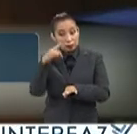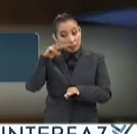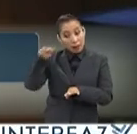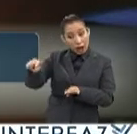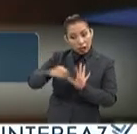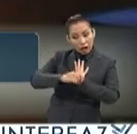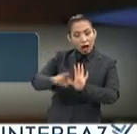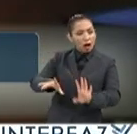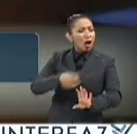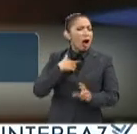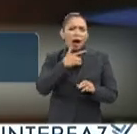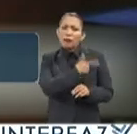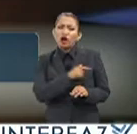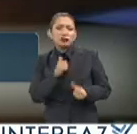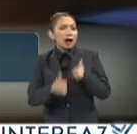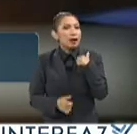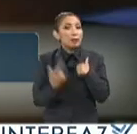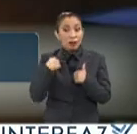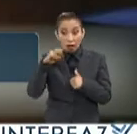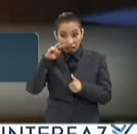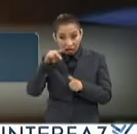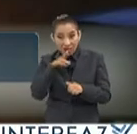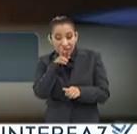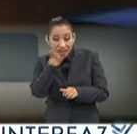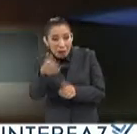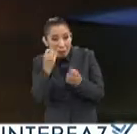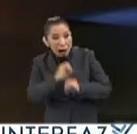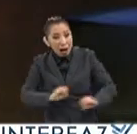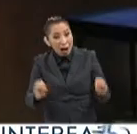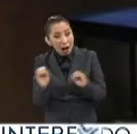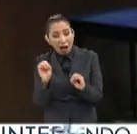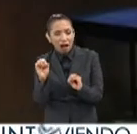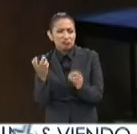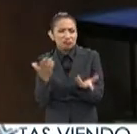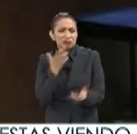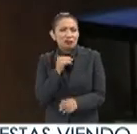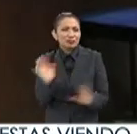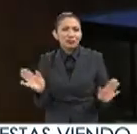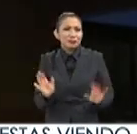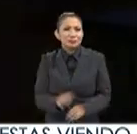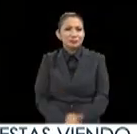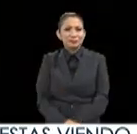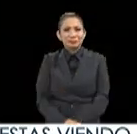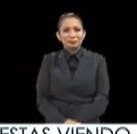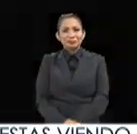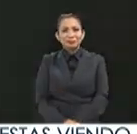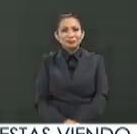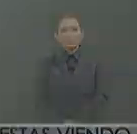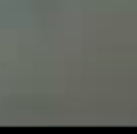Porque puedes decir, ah, me encanta esta carrera, pero si no lo demuestras en tu trabajo, no creo que valga mucho.